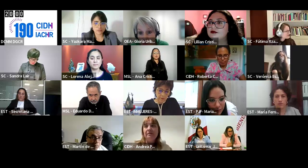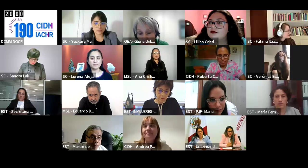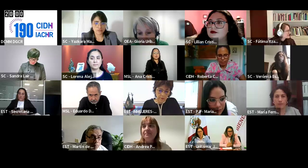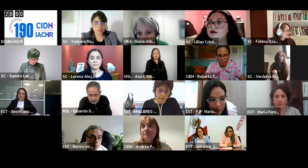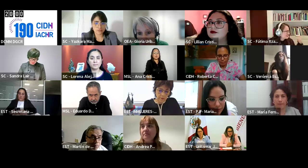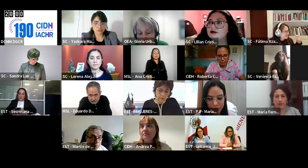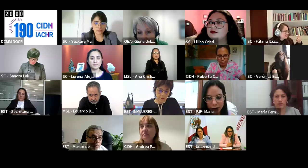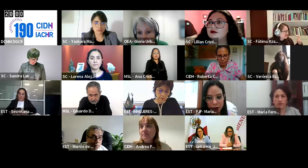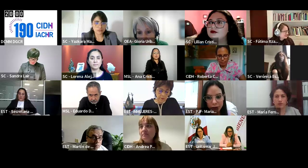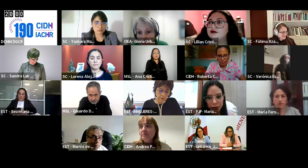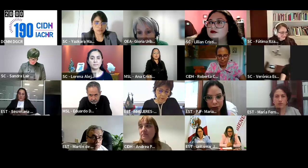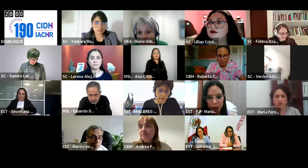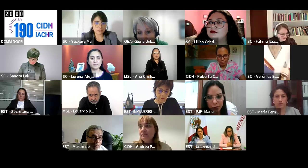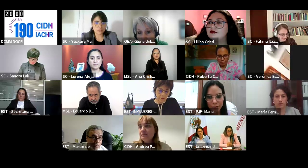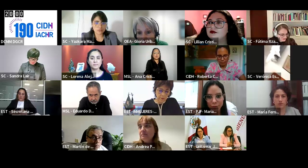Estoy buscándolos en la lista.